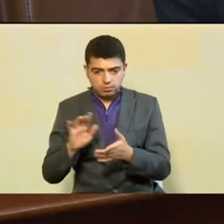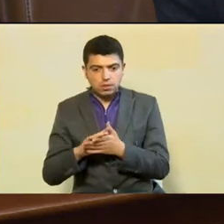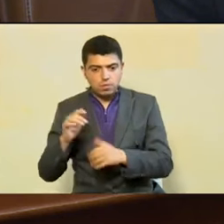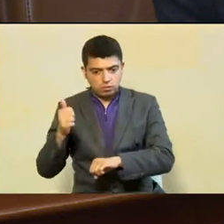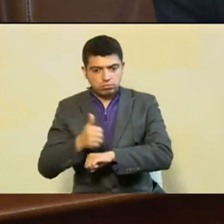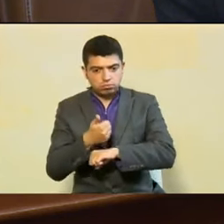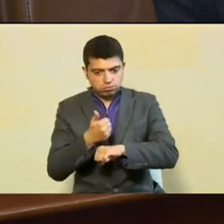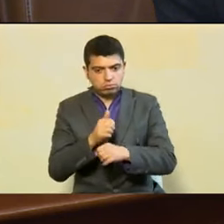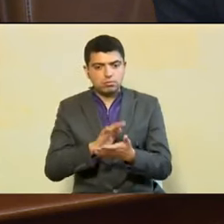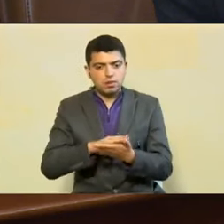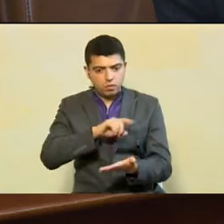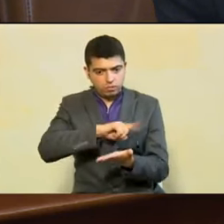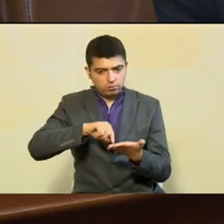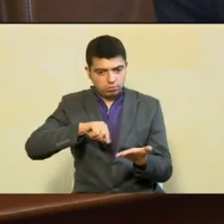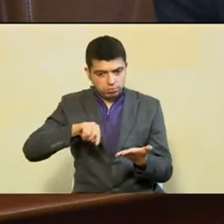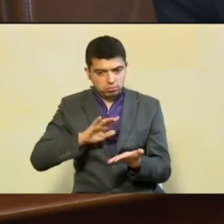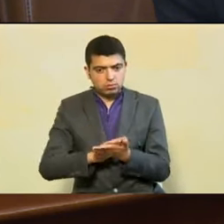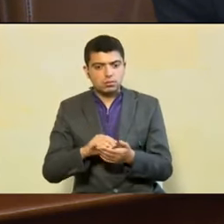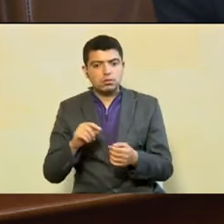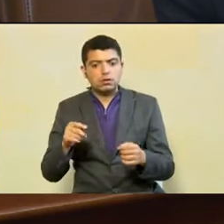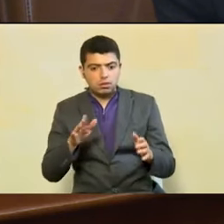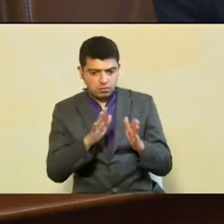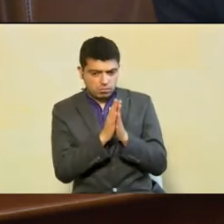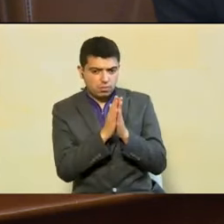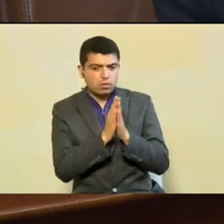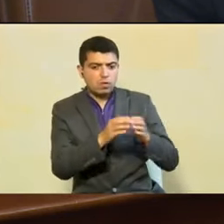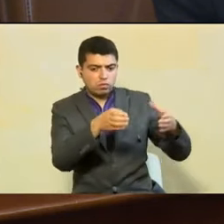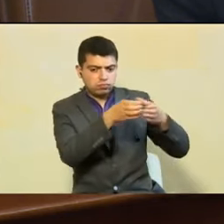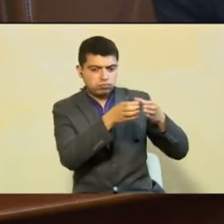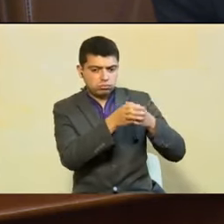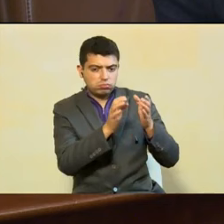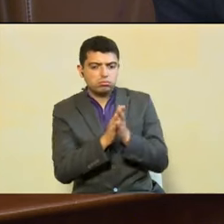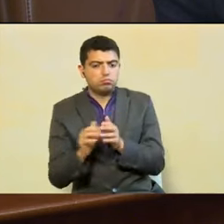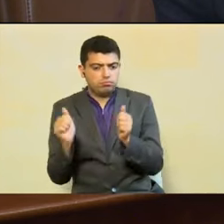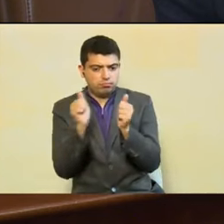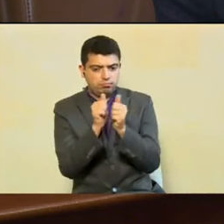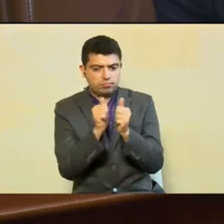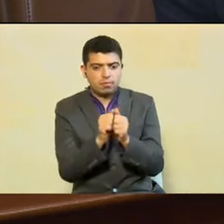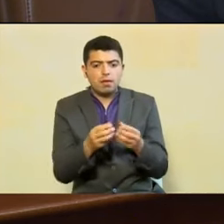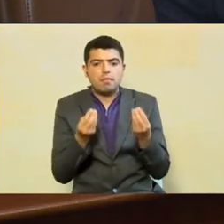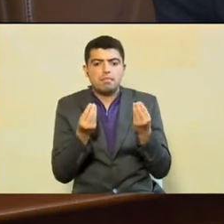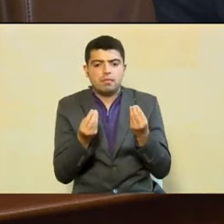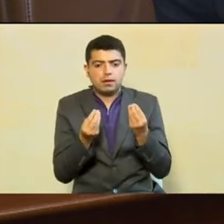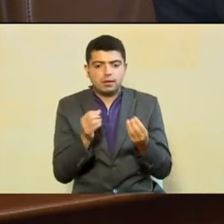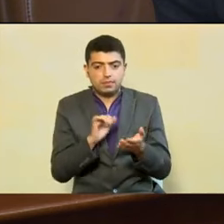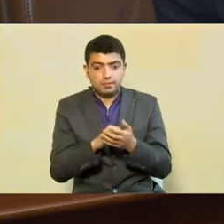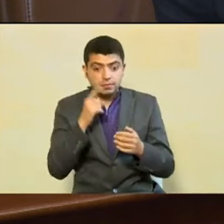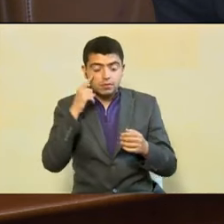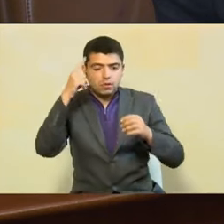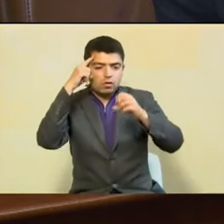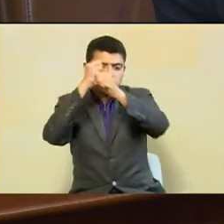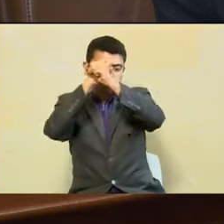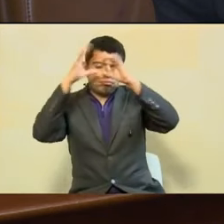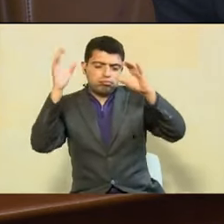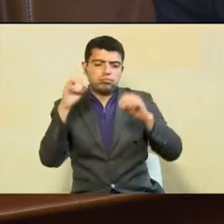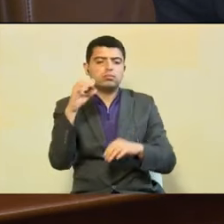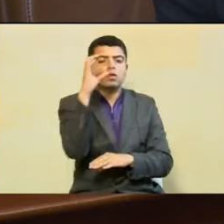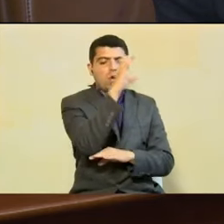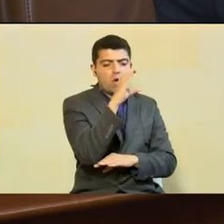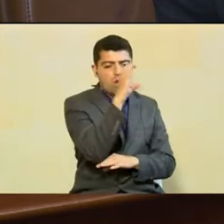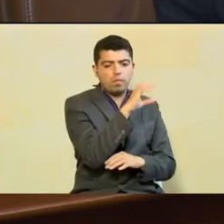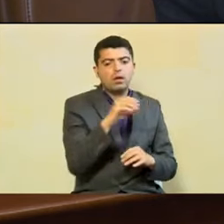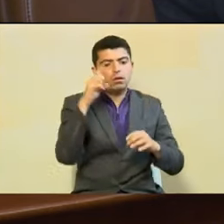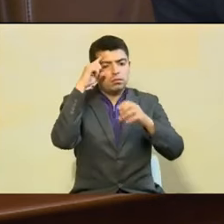tarea de firmar y de solicitarle a esta corporación el acompañamiento para que ese sueño de tantos colombianos se